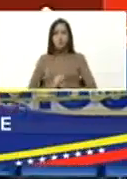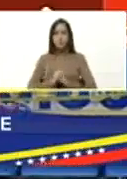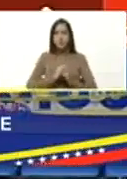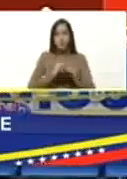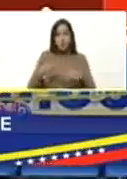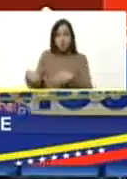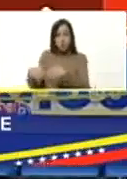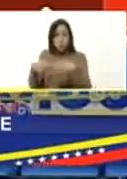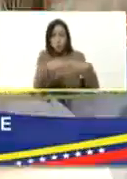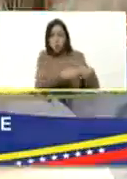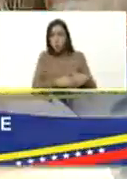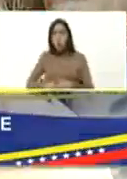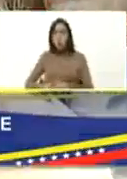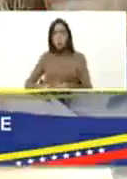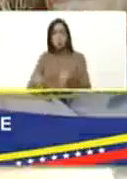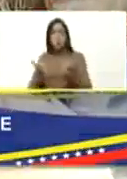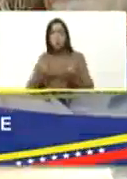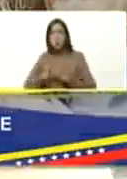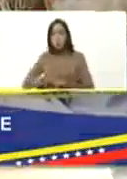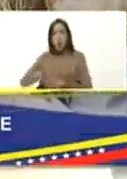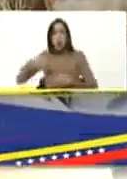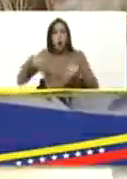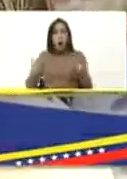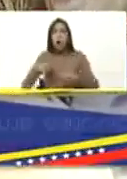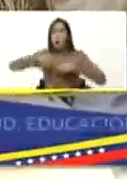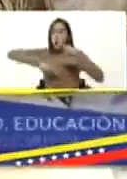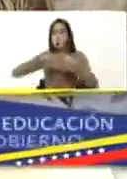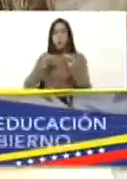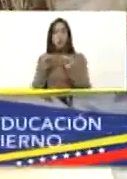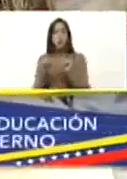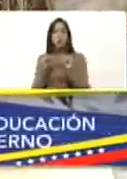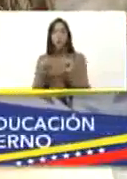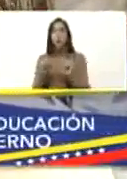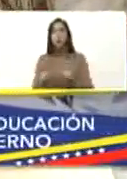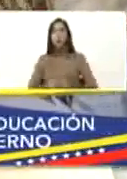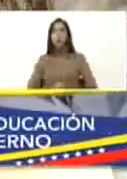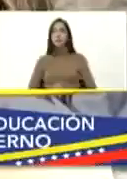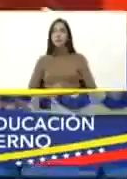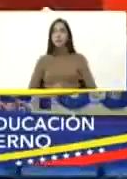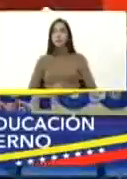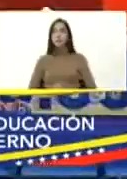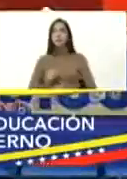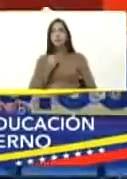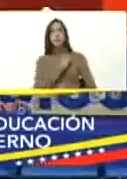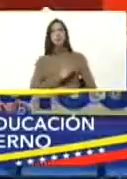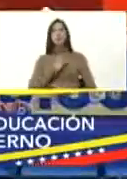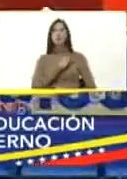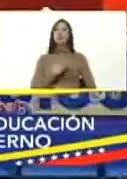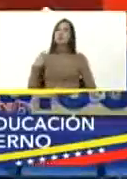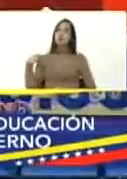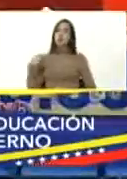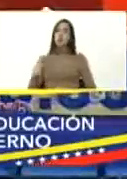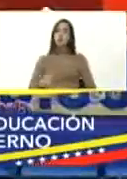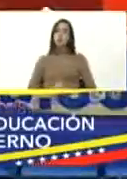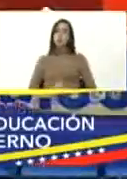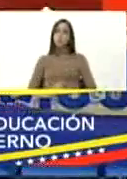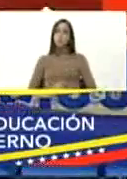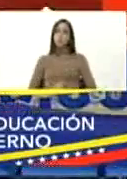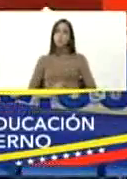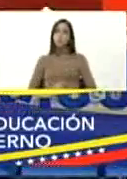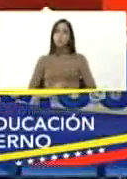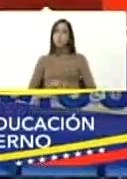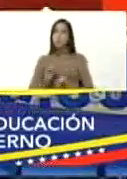comunal, sobre cada territorio, construir y construir. Esa es la misión que tenemos. Ya va terminando